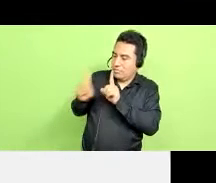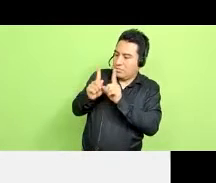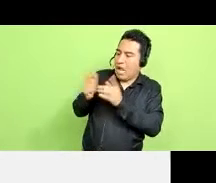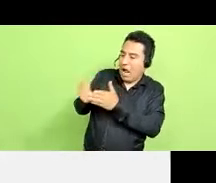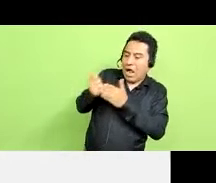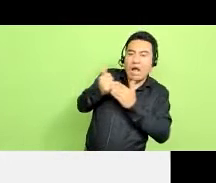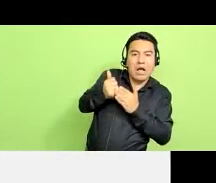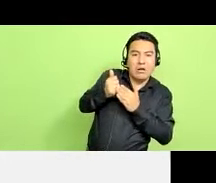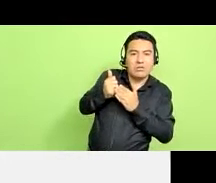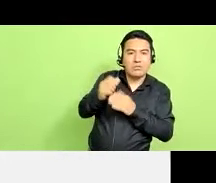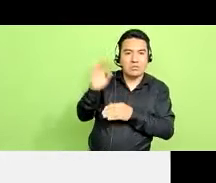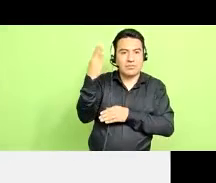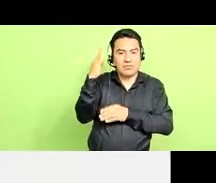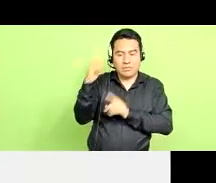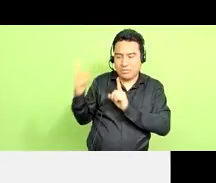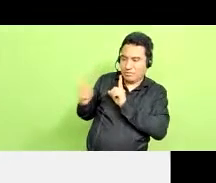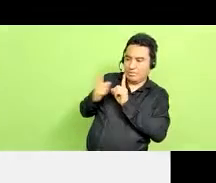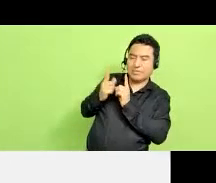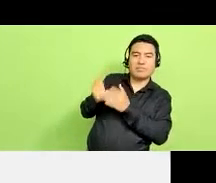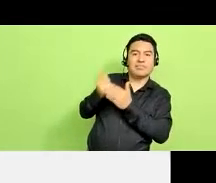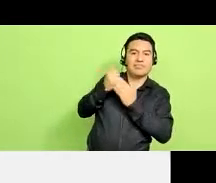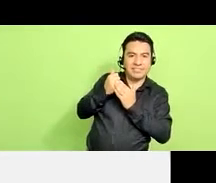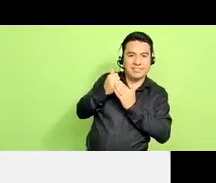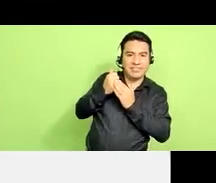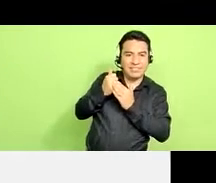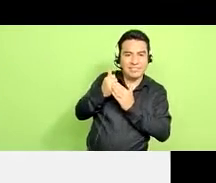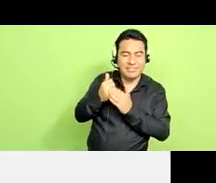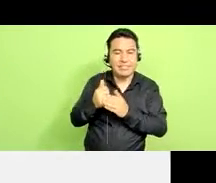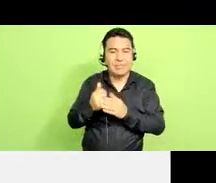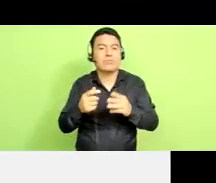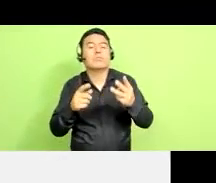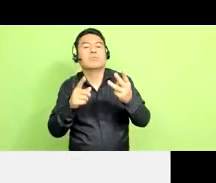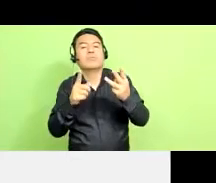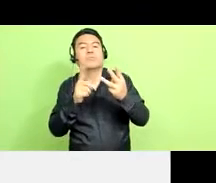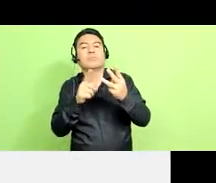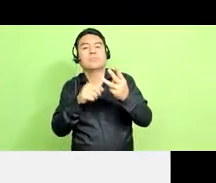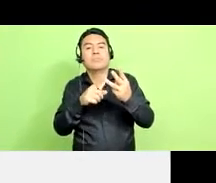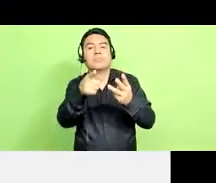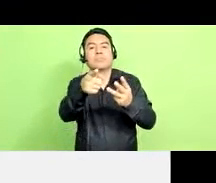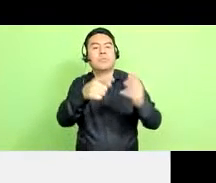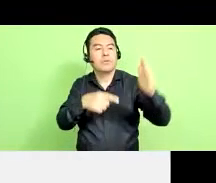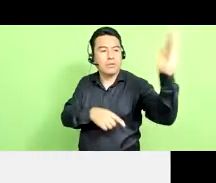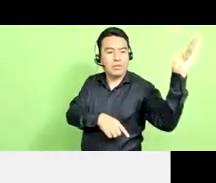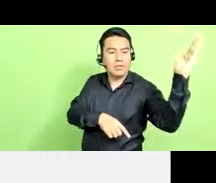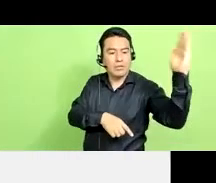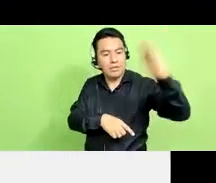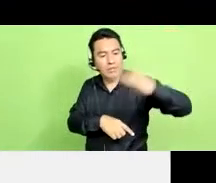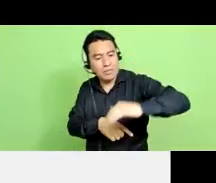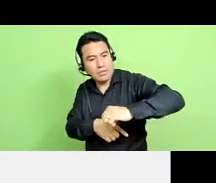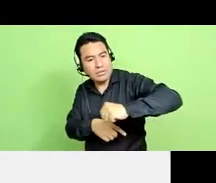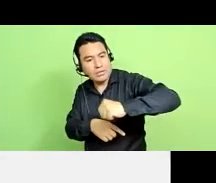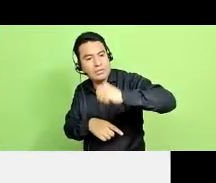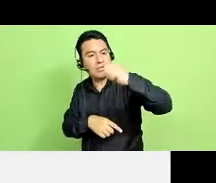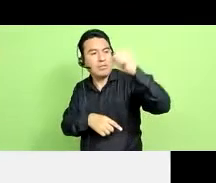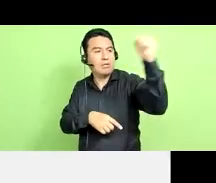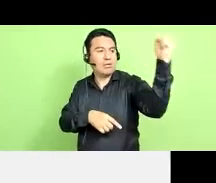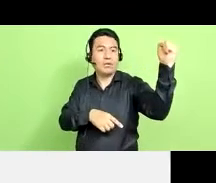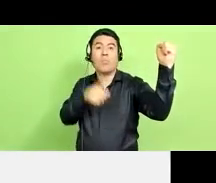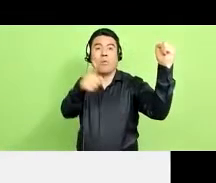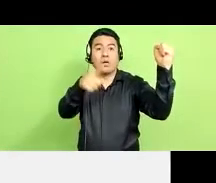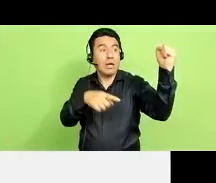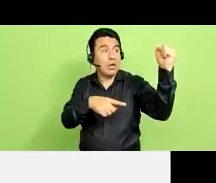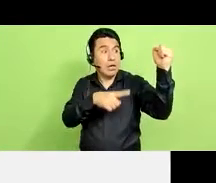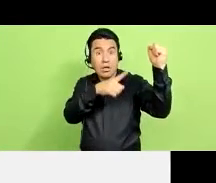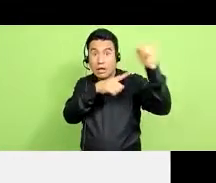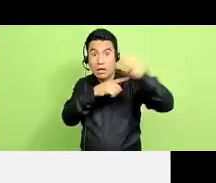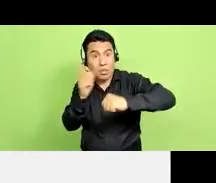esta actividad y se ha realizado que sea plegable con la finalidad de que no ampliamos las dimensiones del